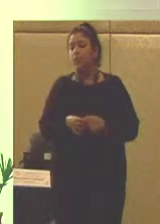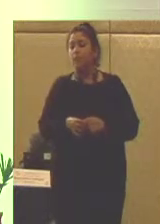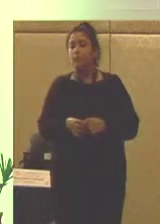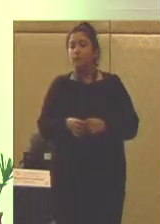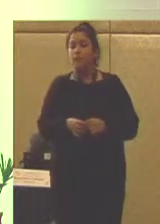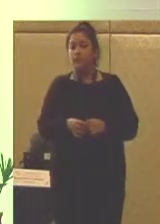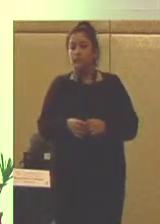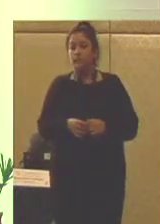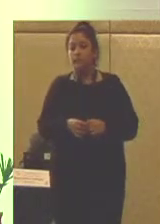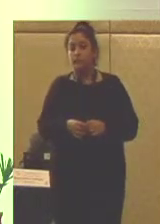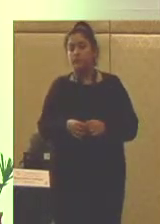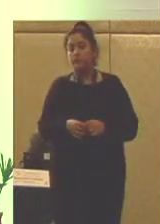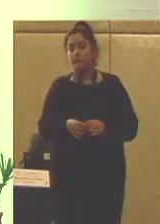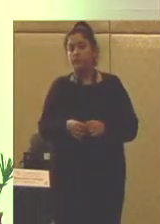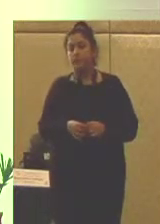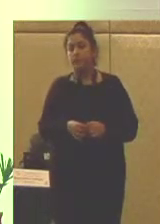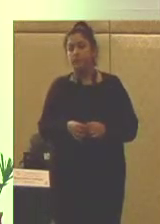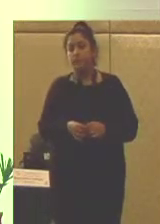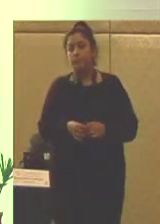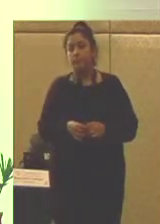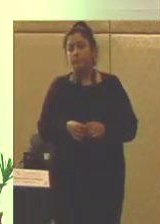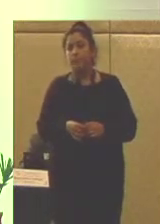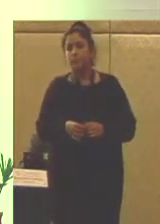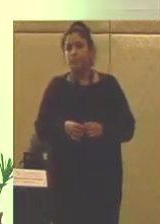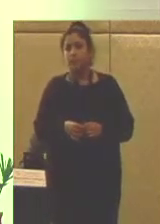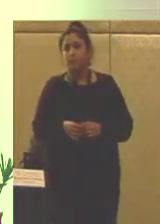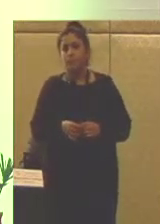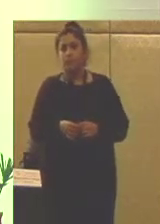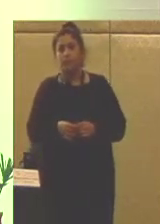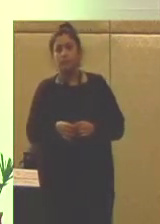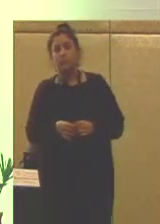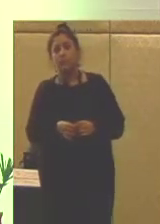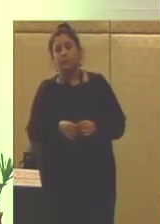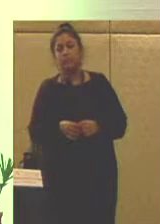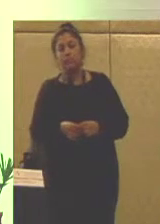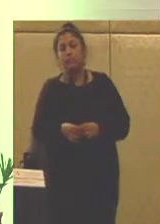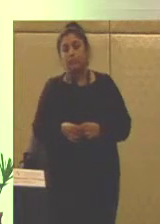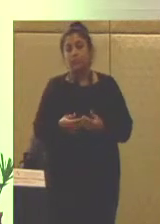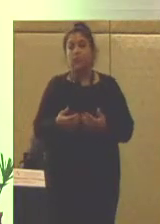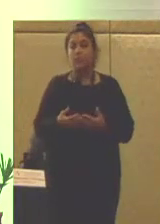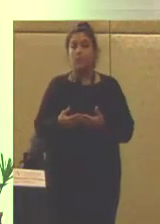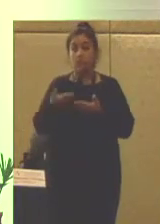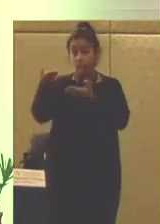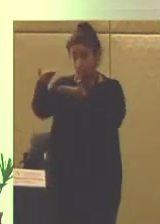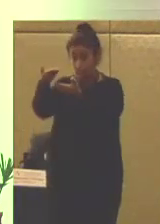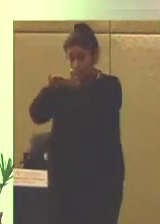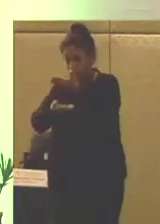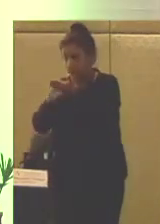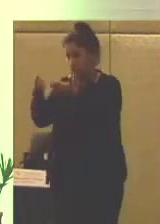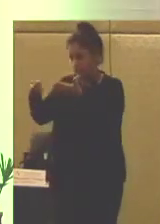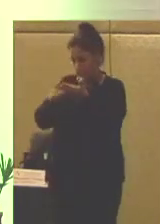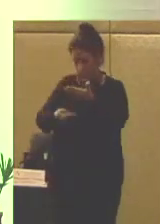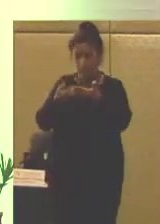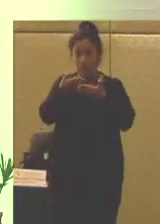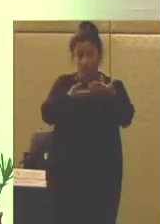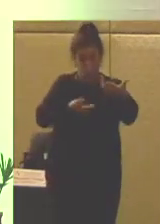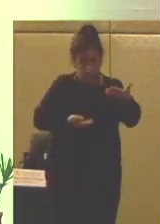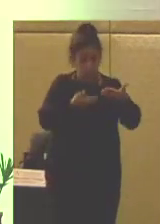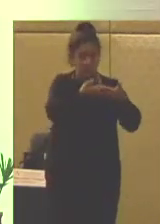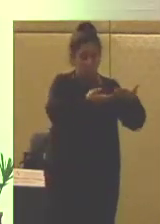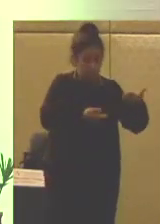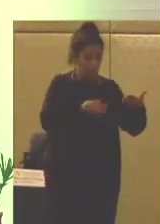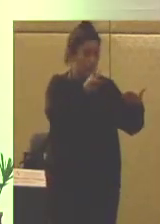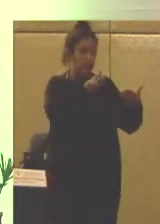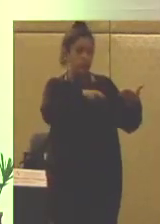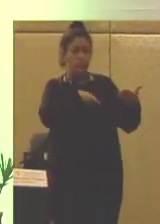de añadir o incorporar, como les decía, la solicitud por parte de los responsables, ya sea federales o estatales,